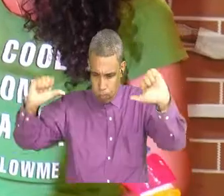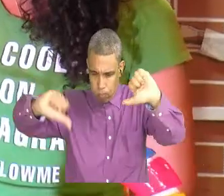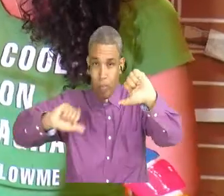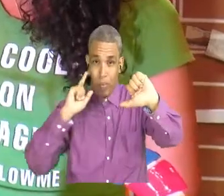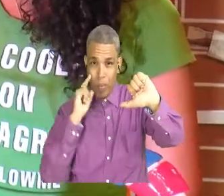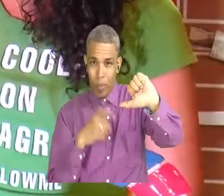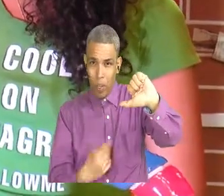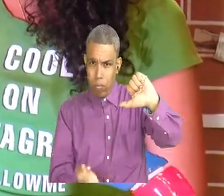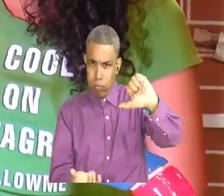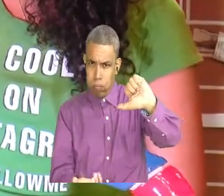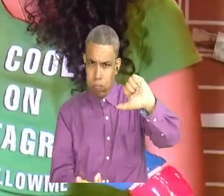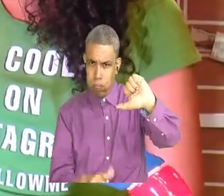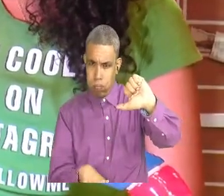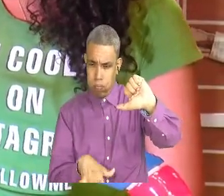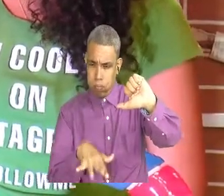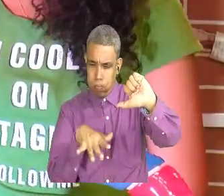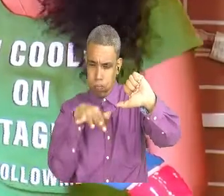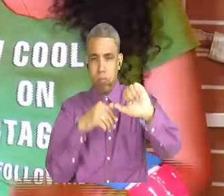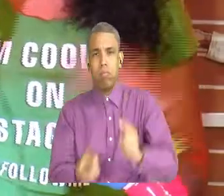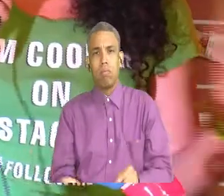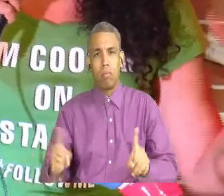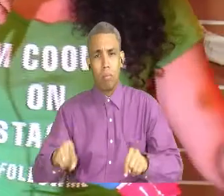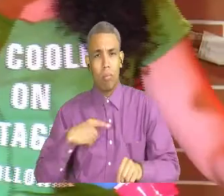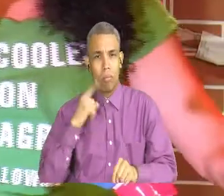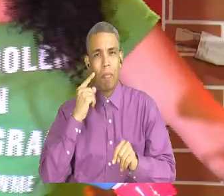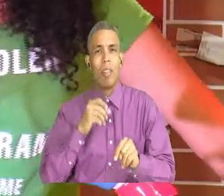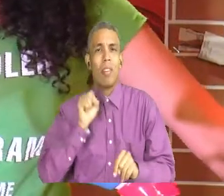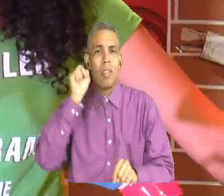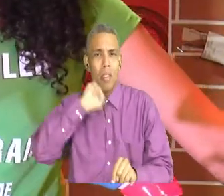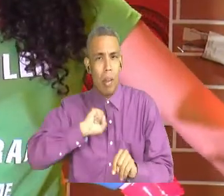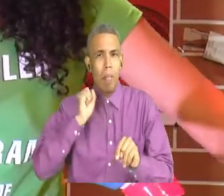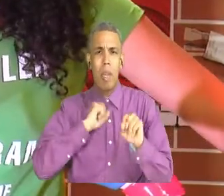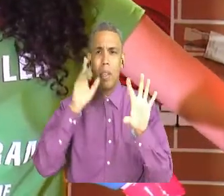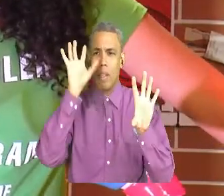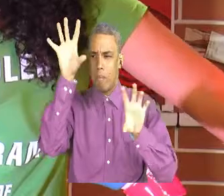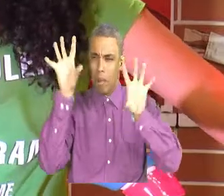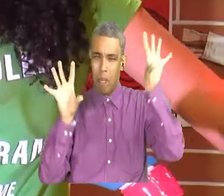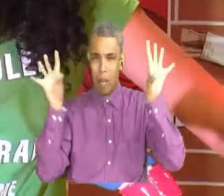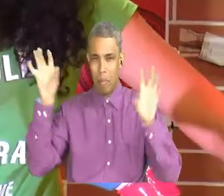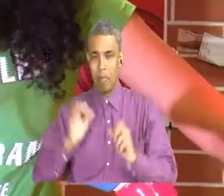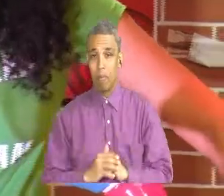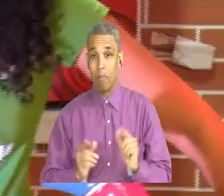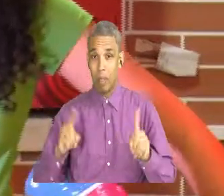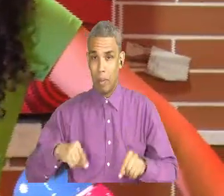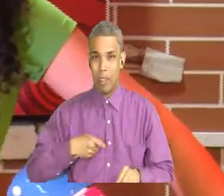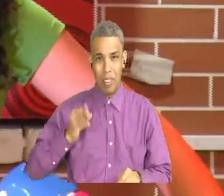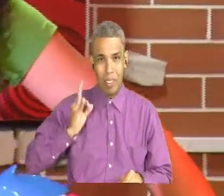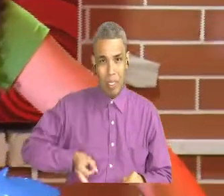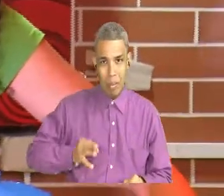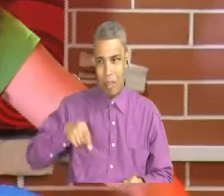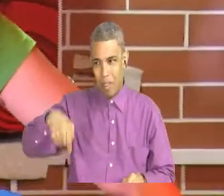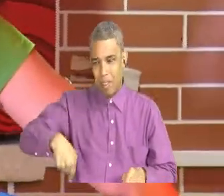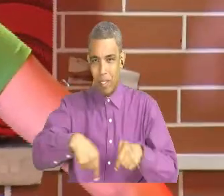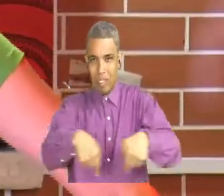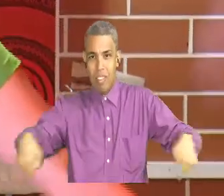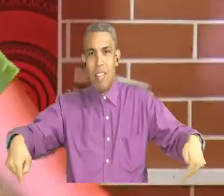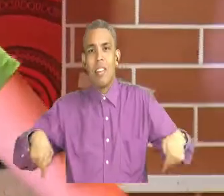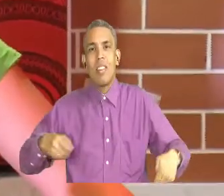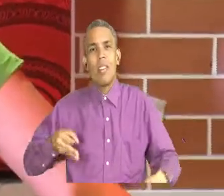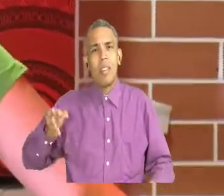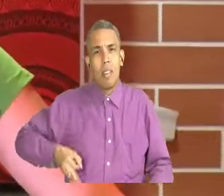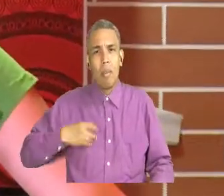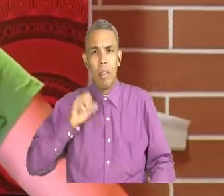nacionales e internacionales para acompañar nuestros platos. Pero bueno, yo les quiero contar a ustedes que la cervecería siempre piensa en sus clientes, por lo cual